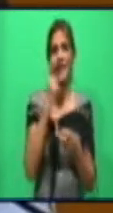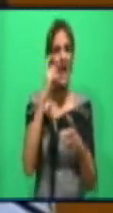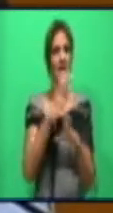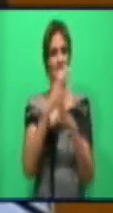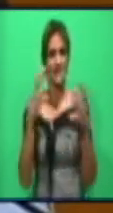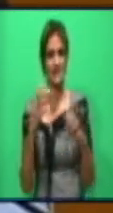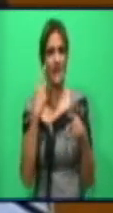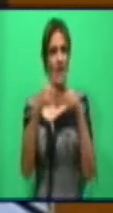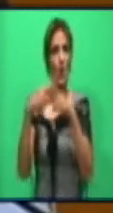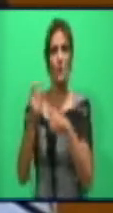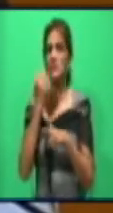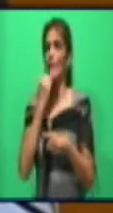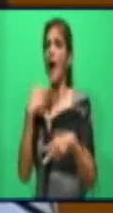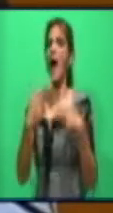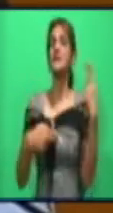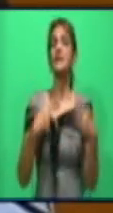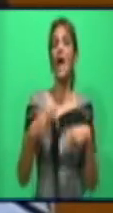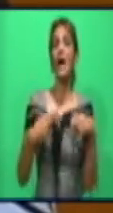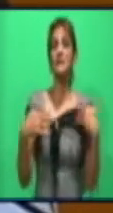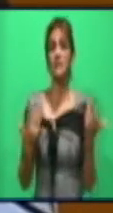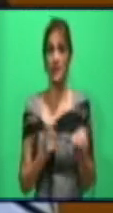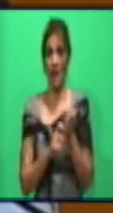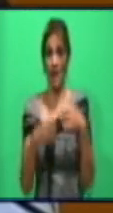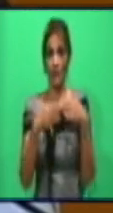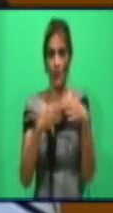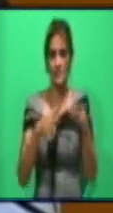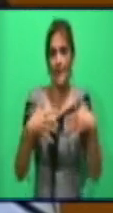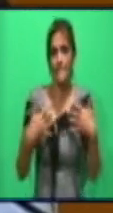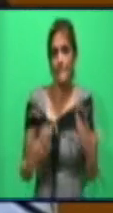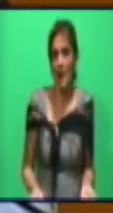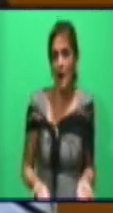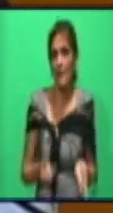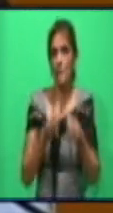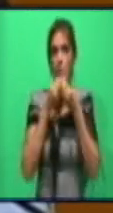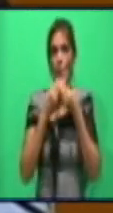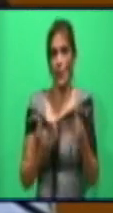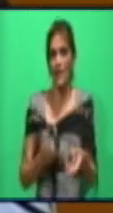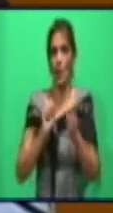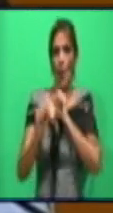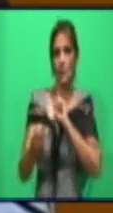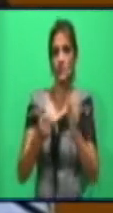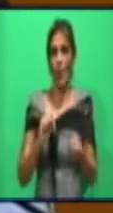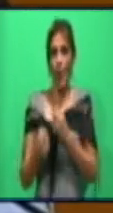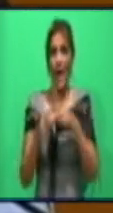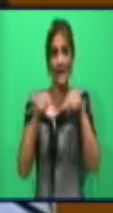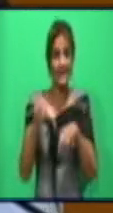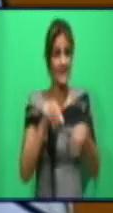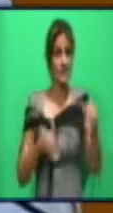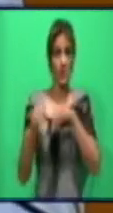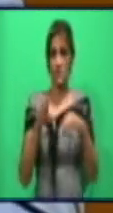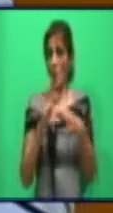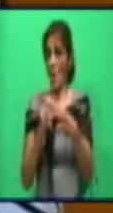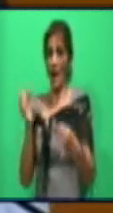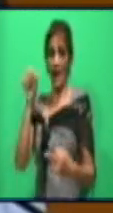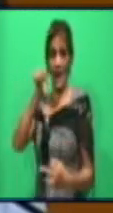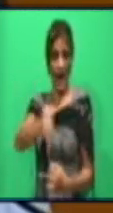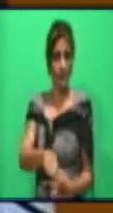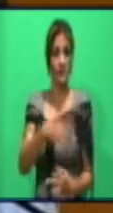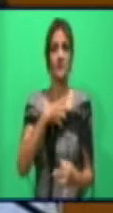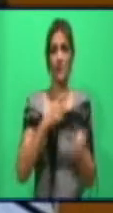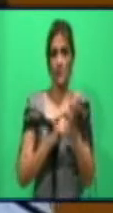para poder controlar esta situación grave ya de una transmisión